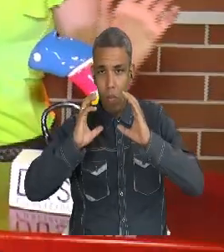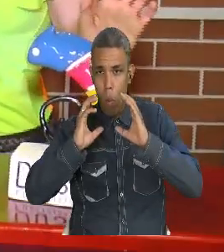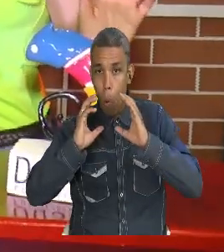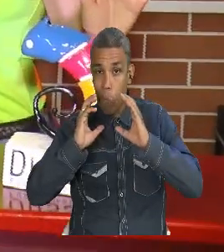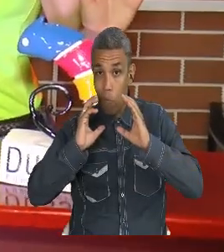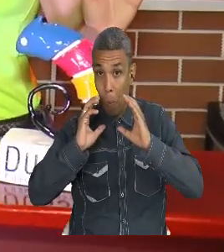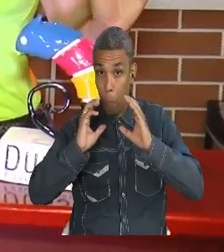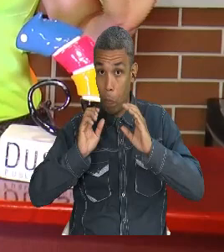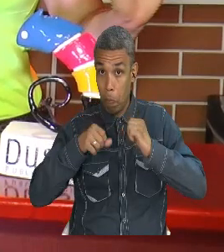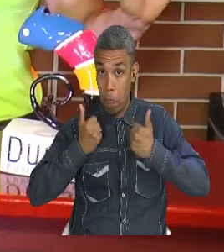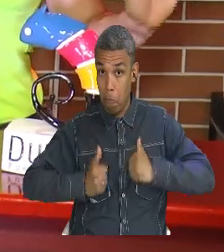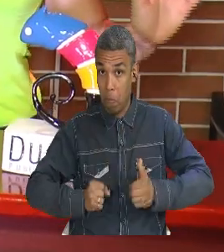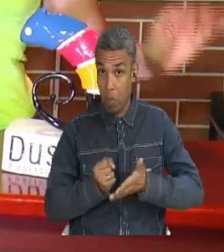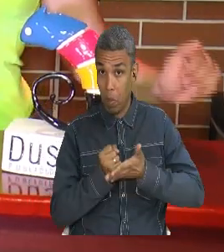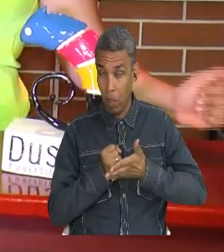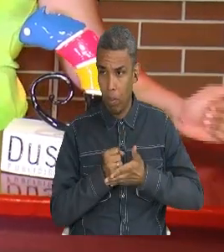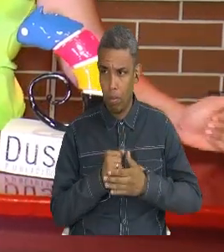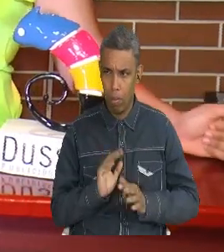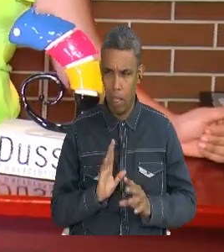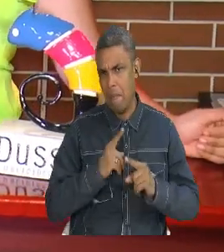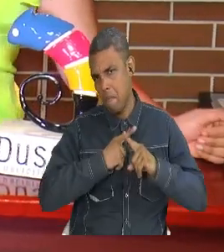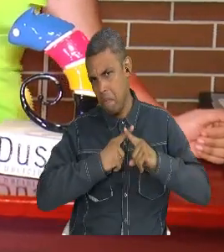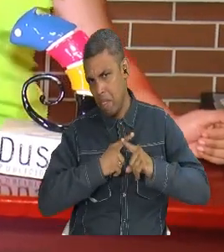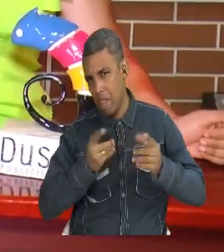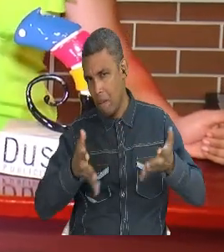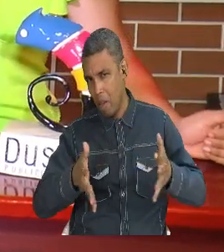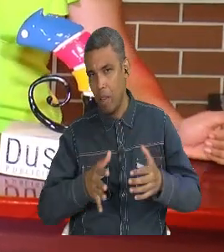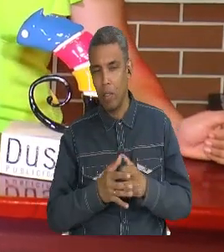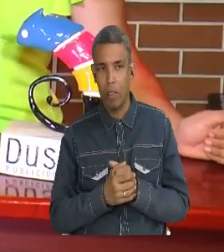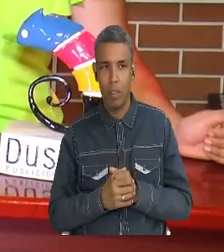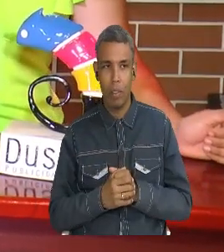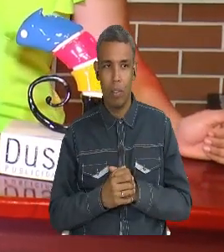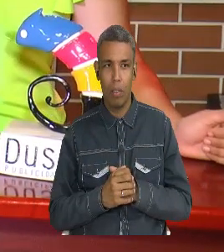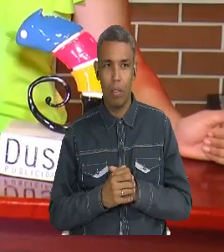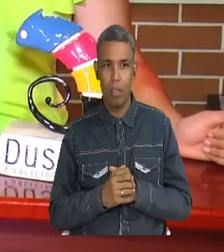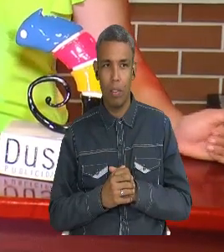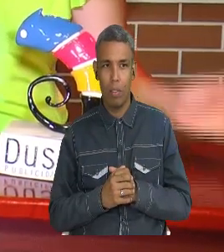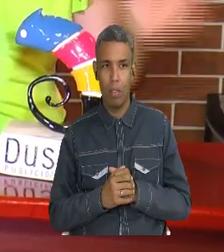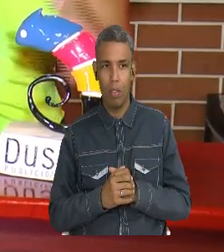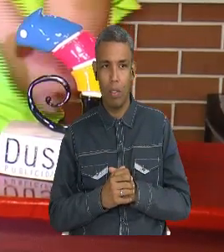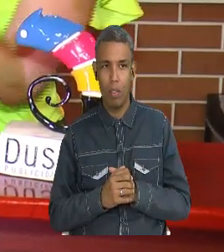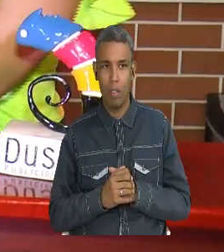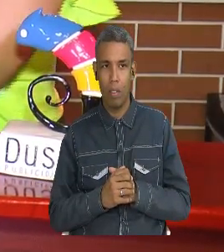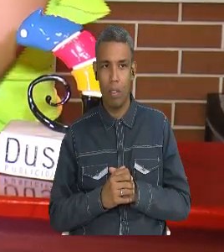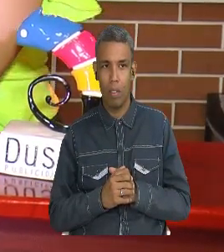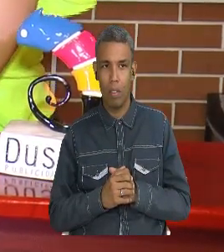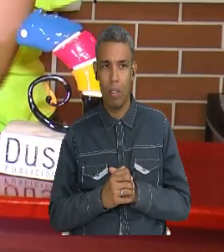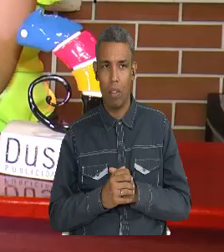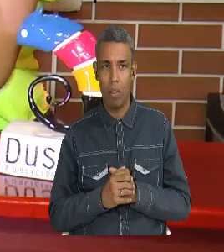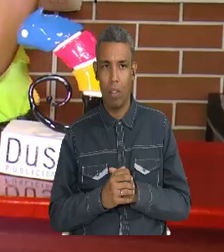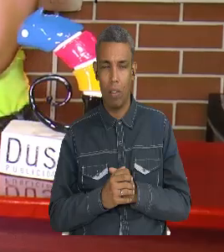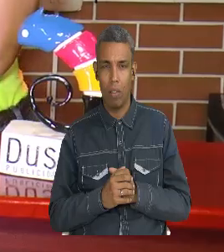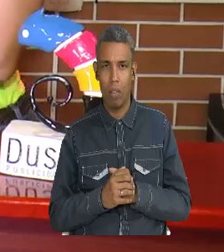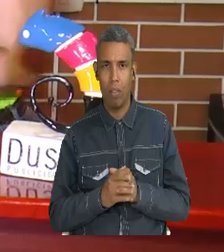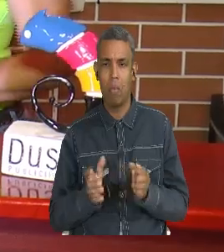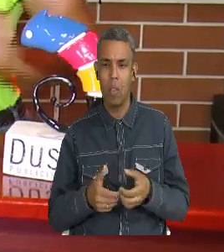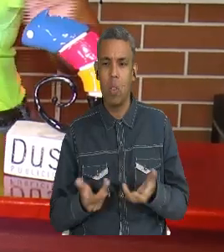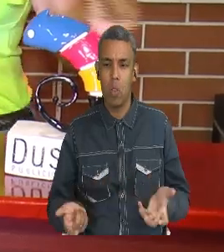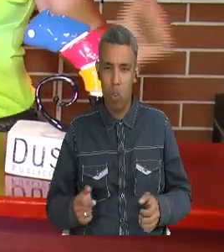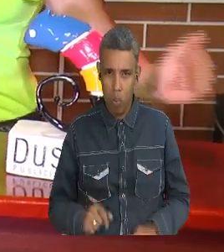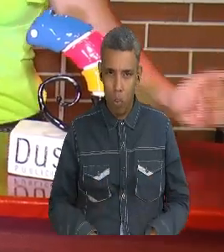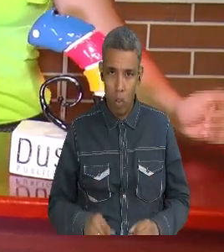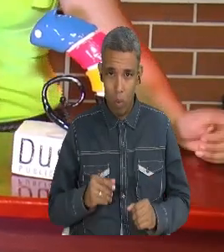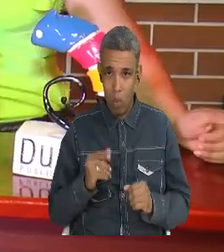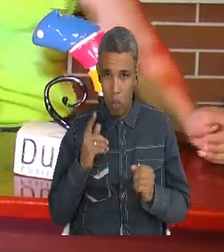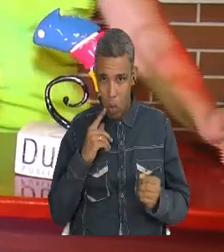decir de alguna forma, saludable para que todos nuestros televidentes vengan y disgusten los platos de la cervecería. Empecemos entonces, ¿cómo armamos nuestra